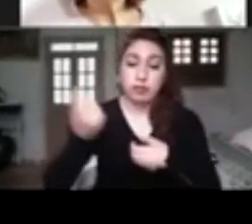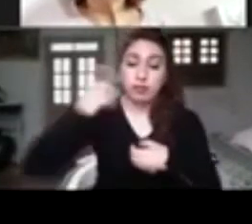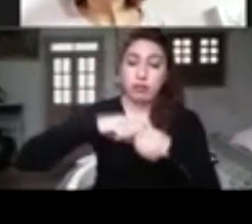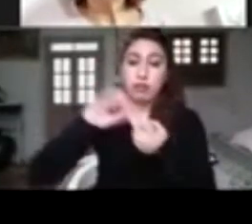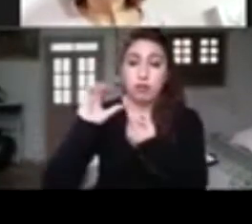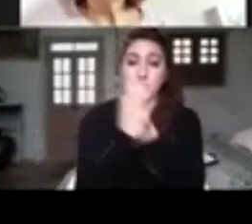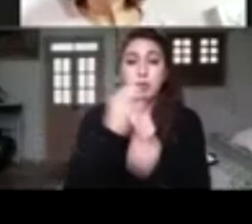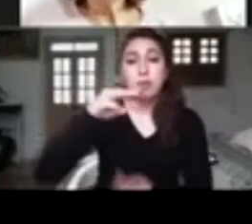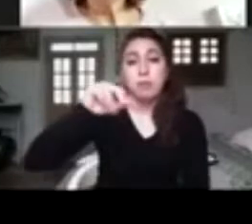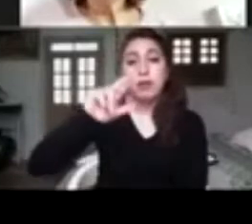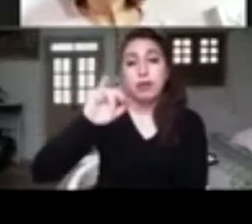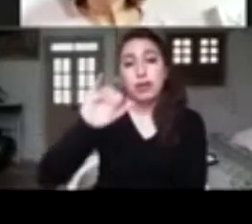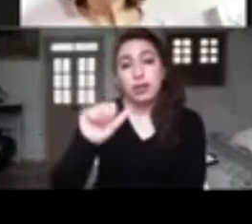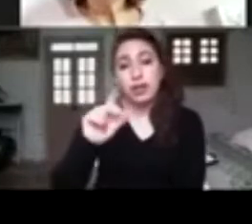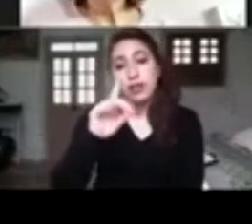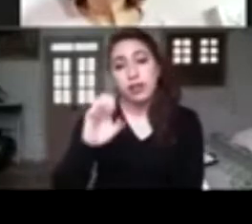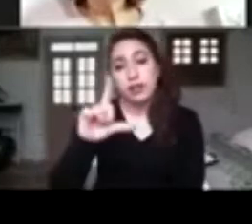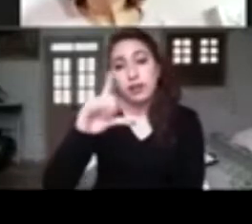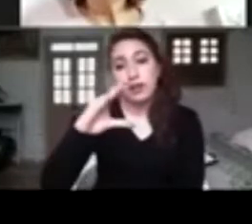mensaje.